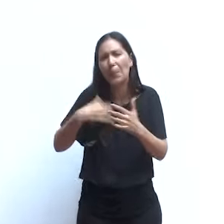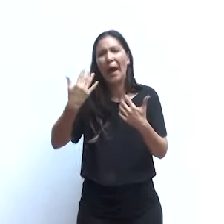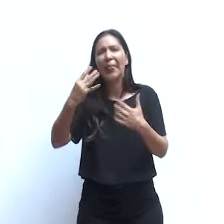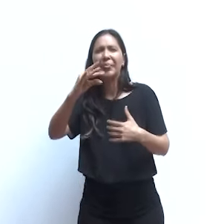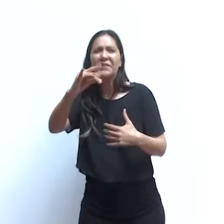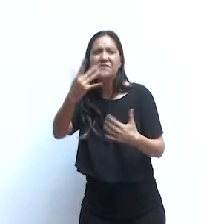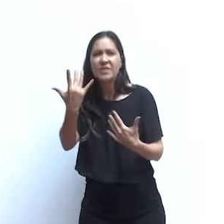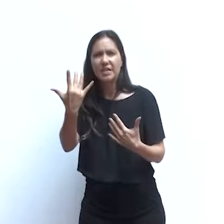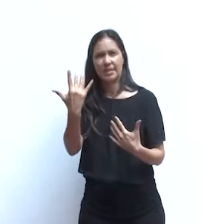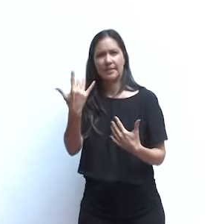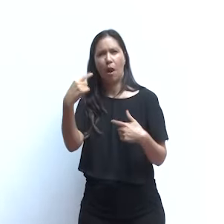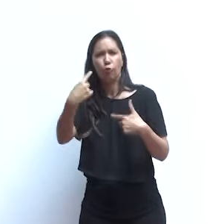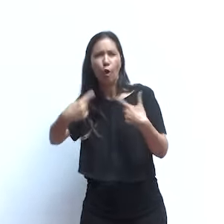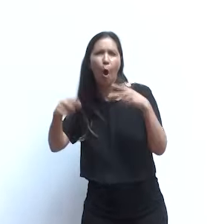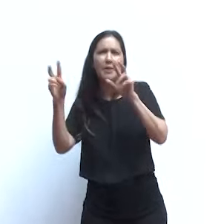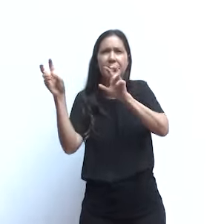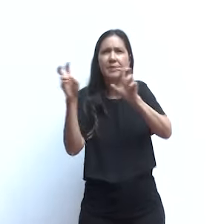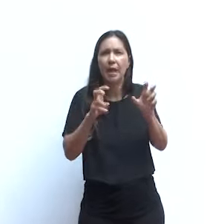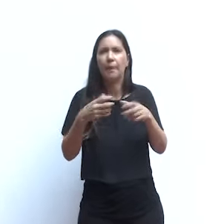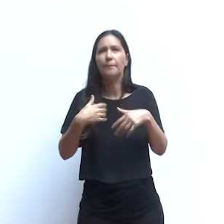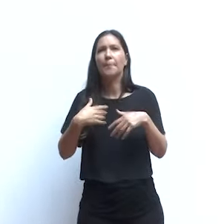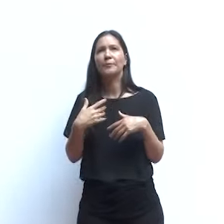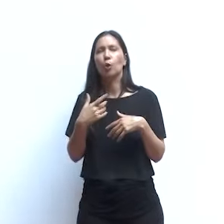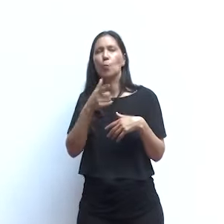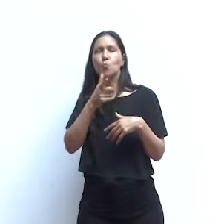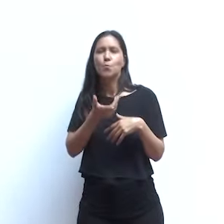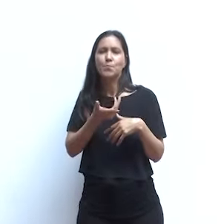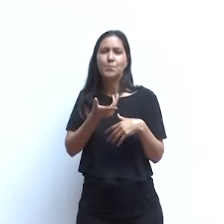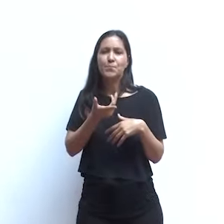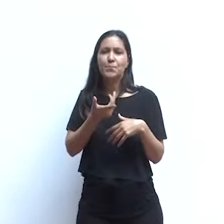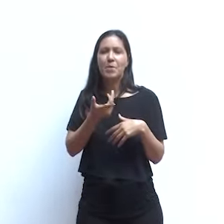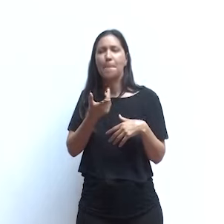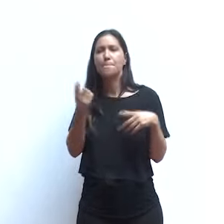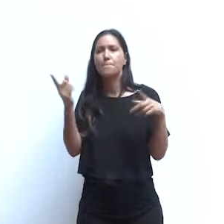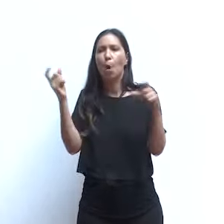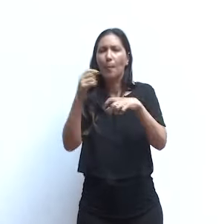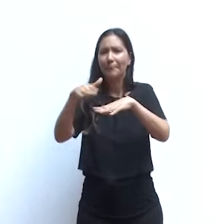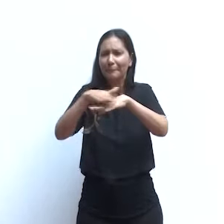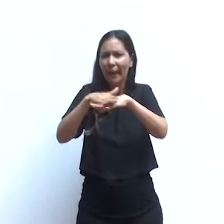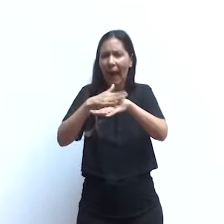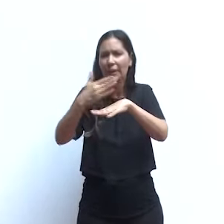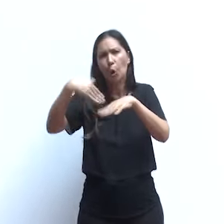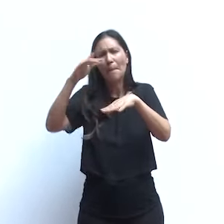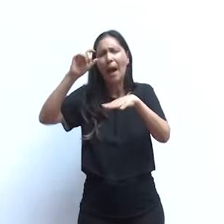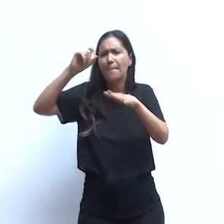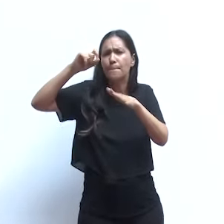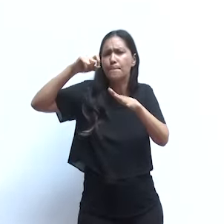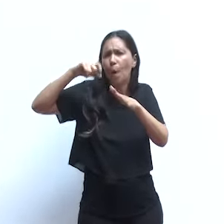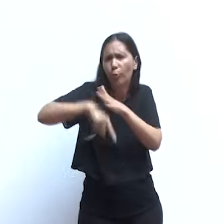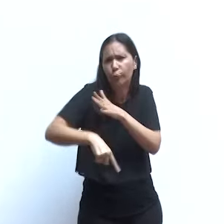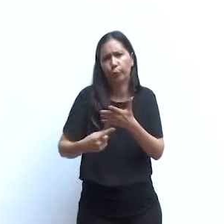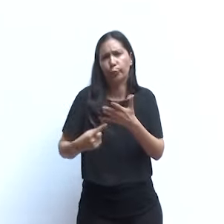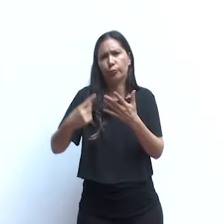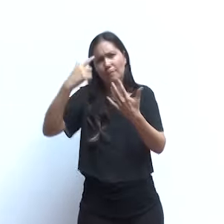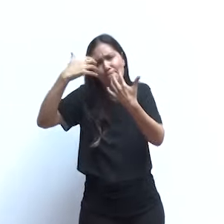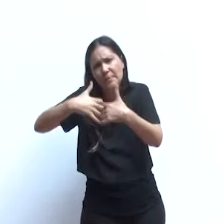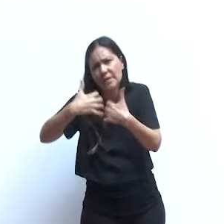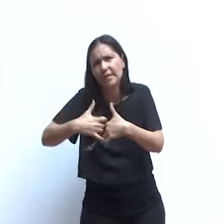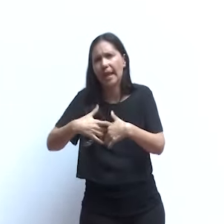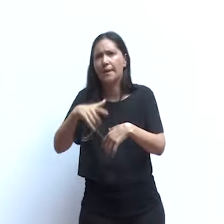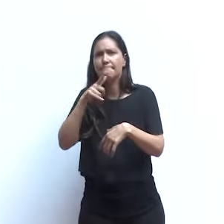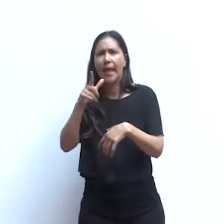pensar sobre todo las nuestros problemas debajo de la línea de flote no este con todo aquello que no se deja ver fácilmente